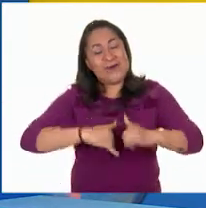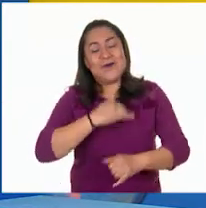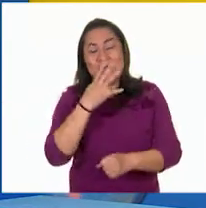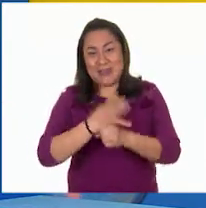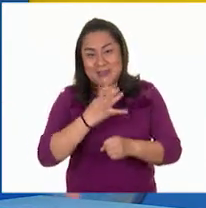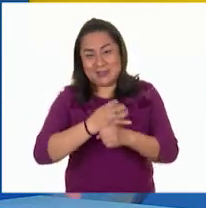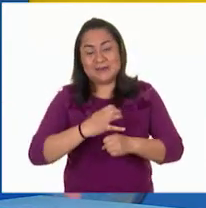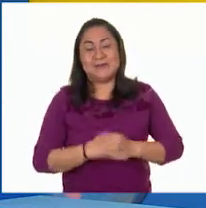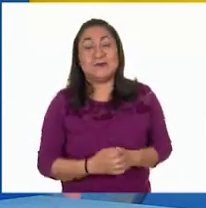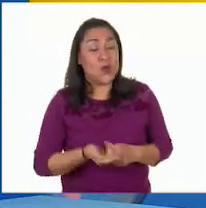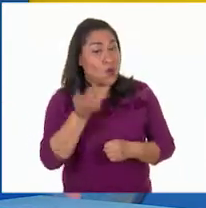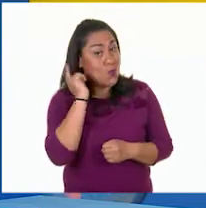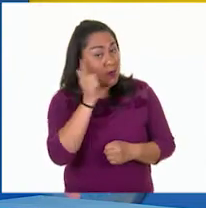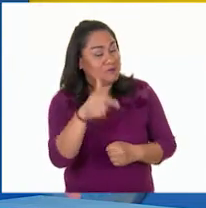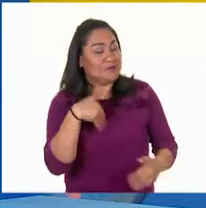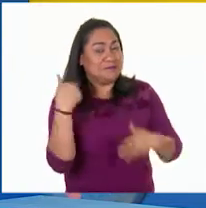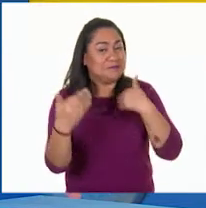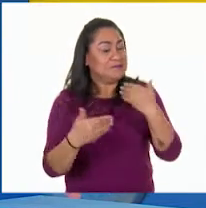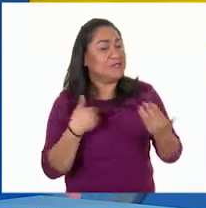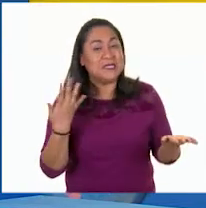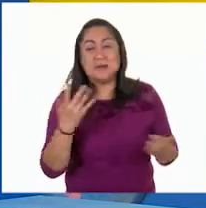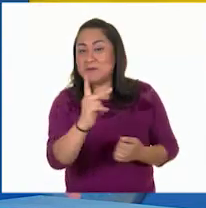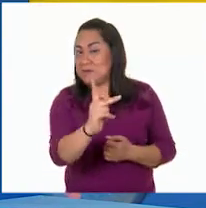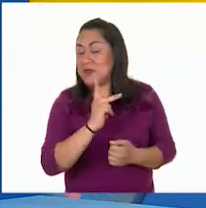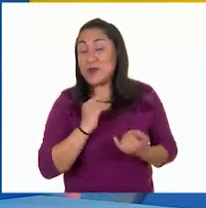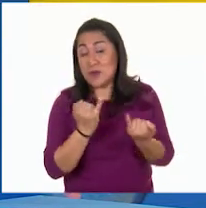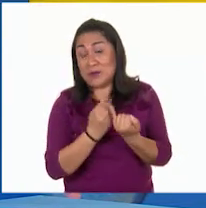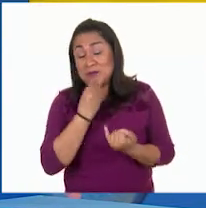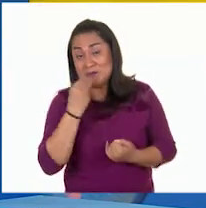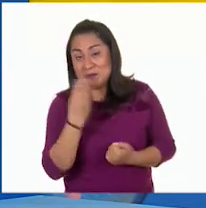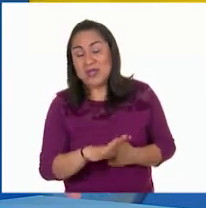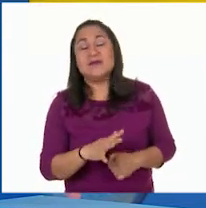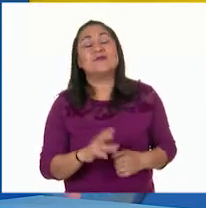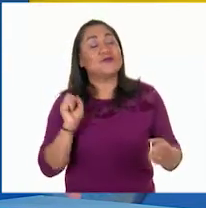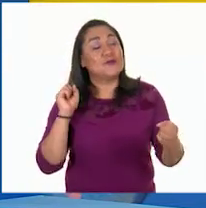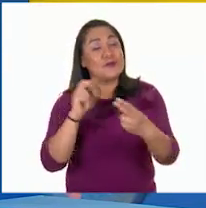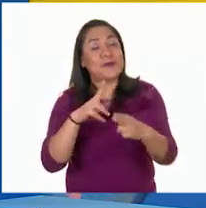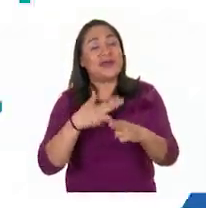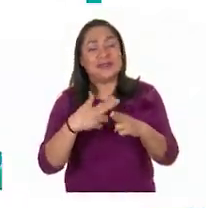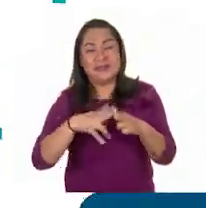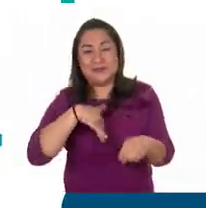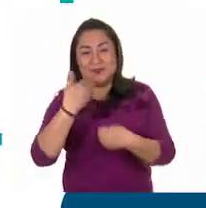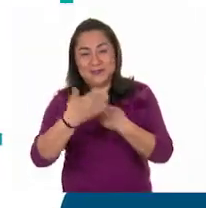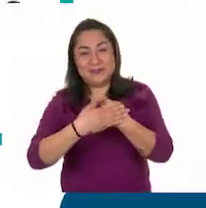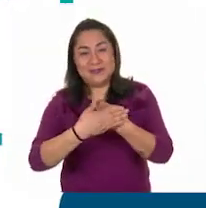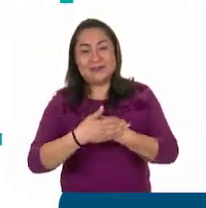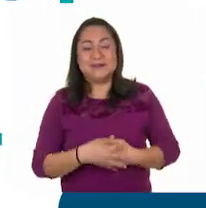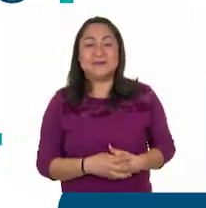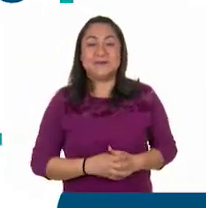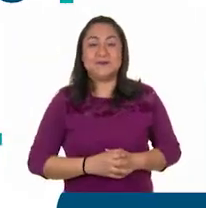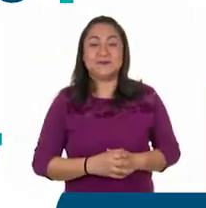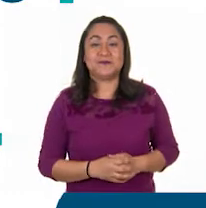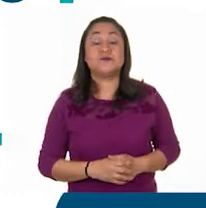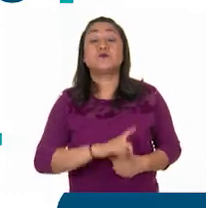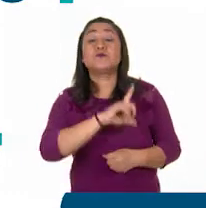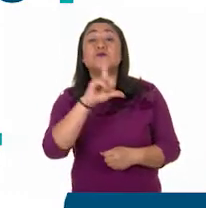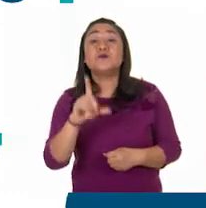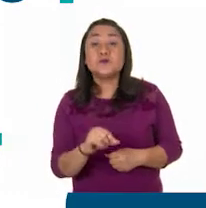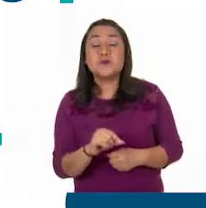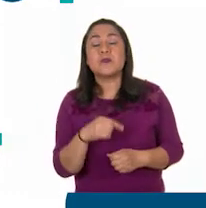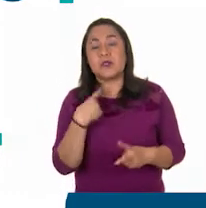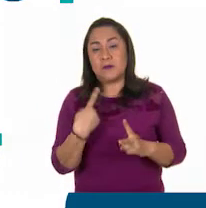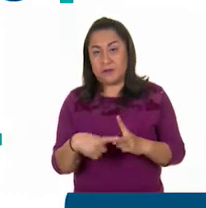cuarto grado. Espero lo hayan disfrutado tanto como nosotros. Nos vemos hasta la próxima. A continuación,